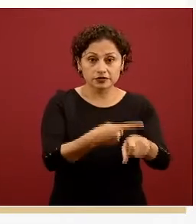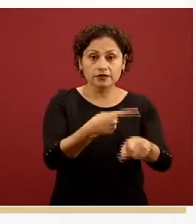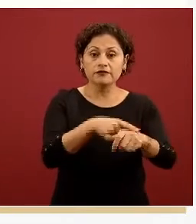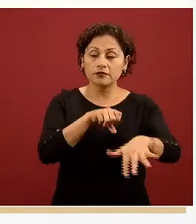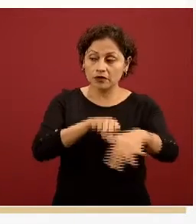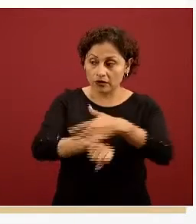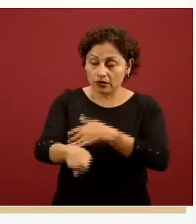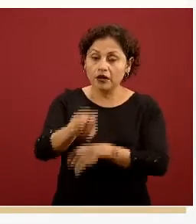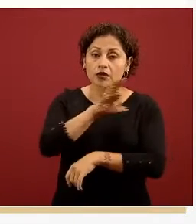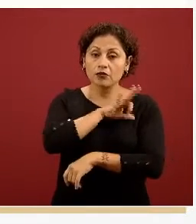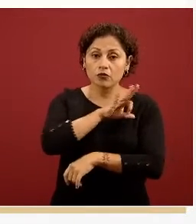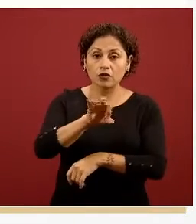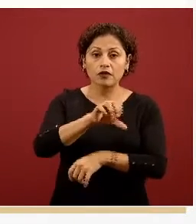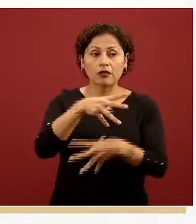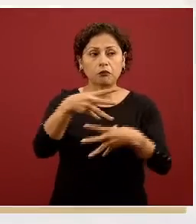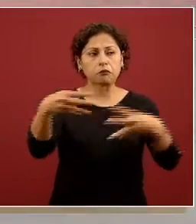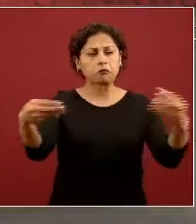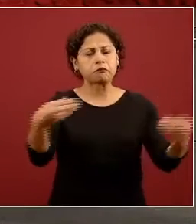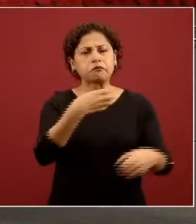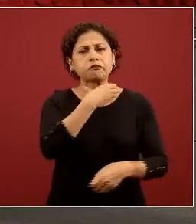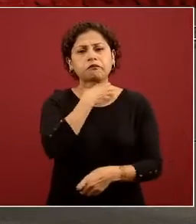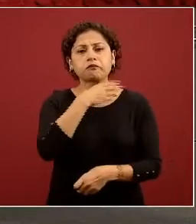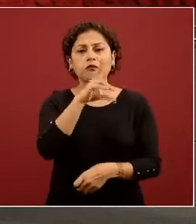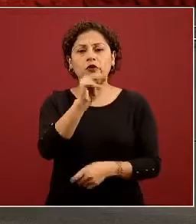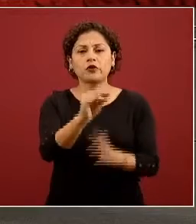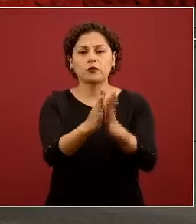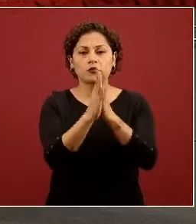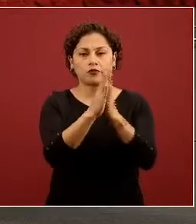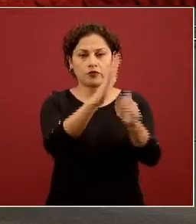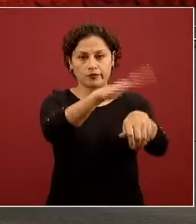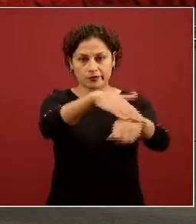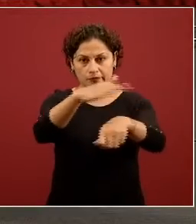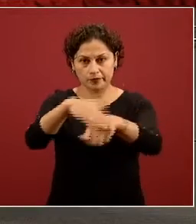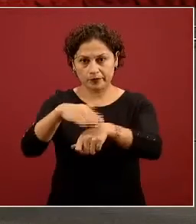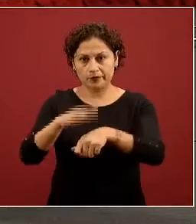algún servicio de salud. La siguiente, por favor.